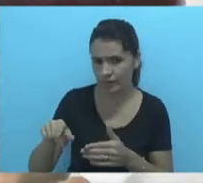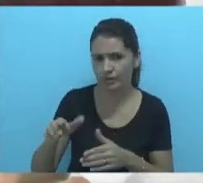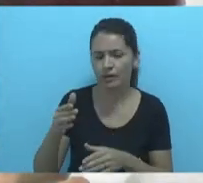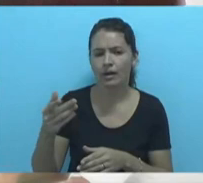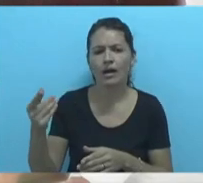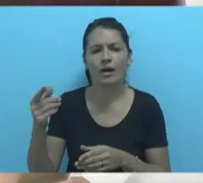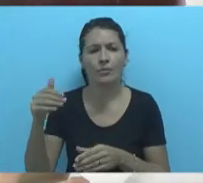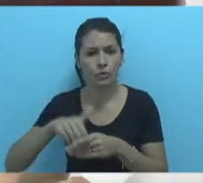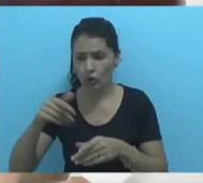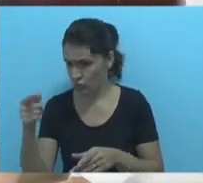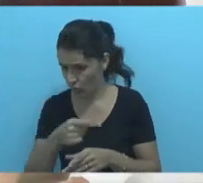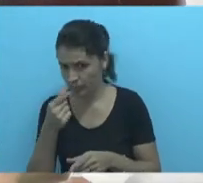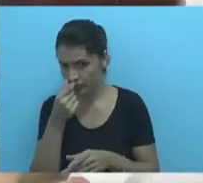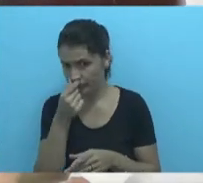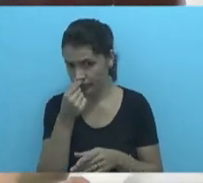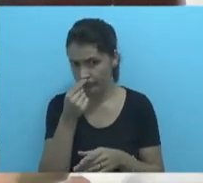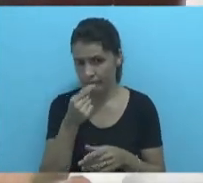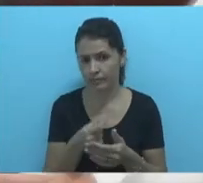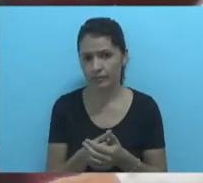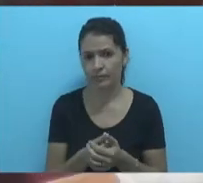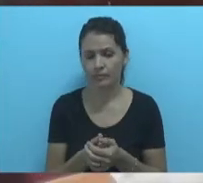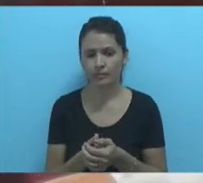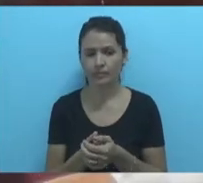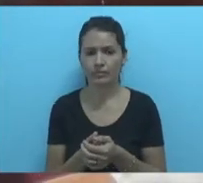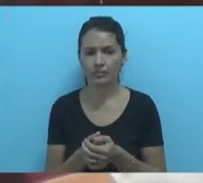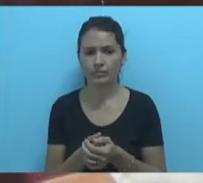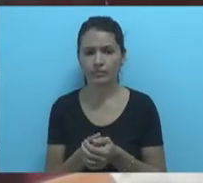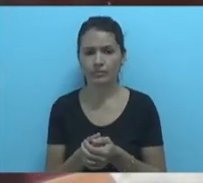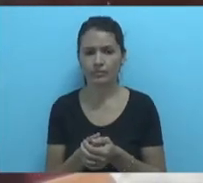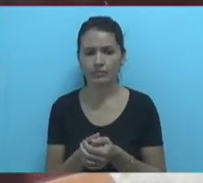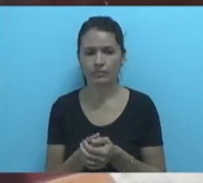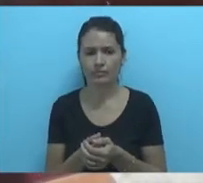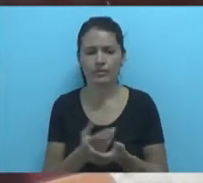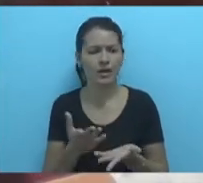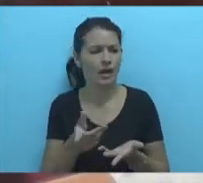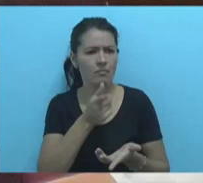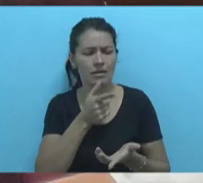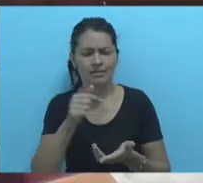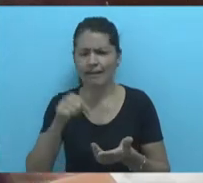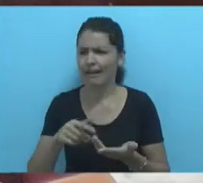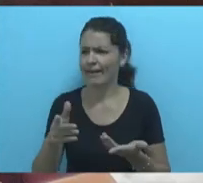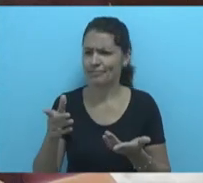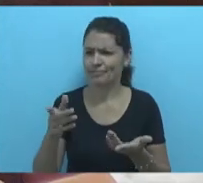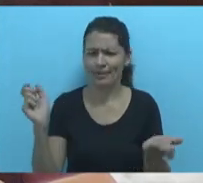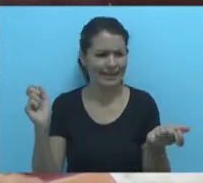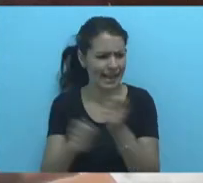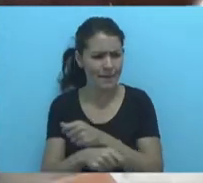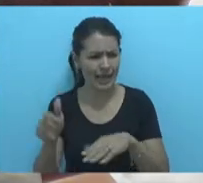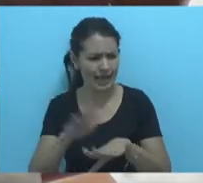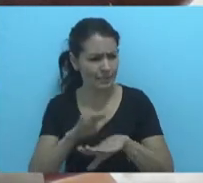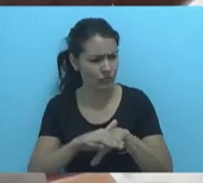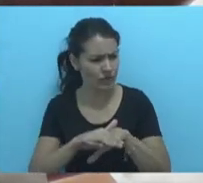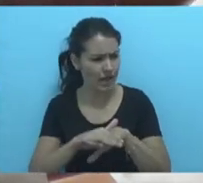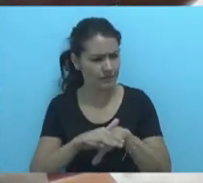opuso al tema, pero parece que acá cambian los actores, cambian las películas. El que